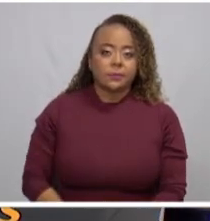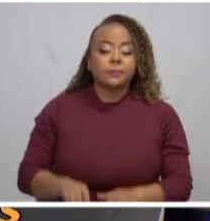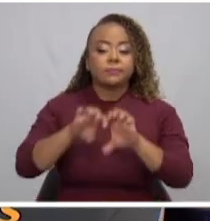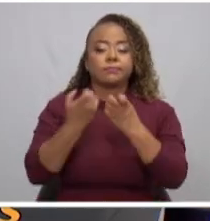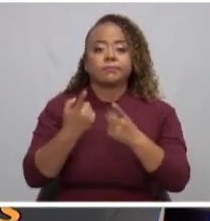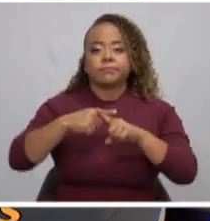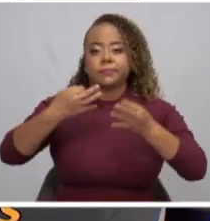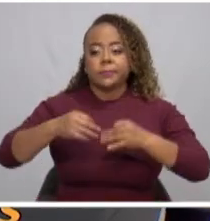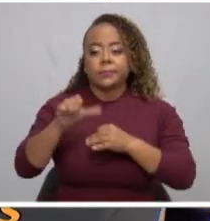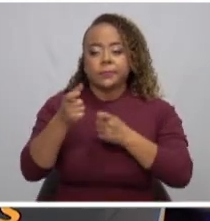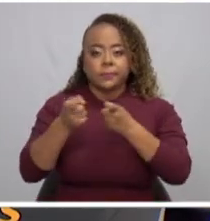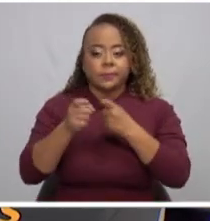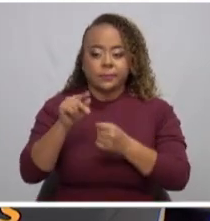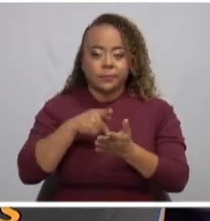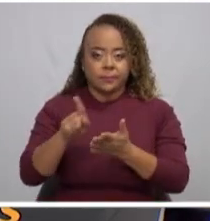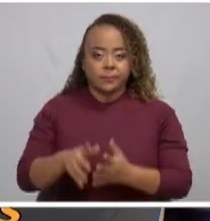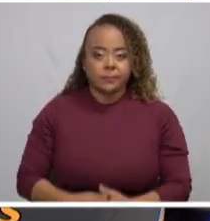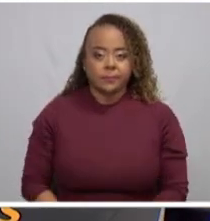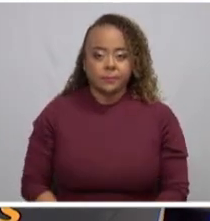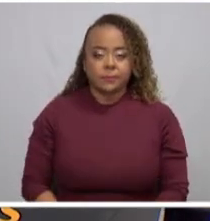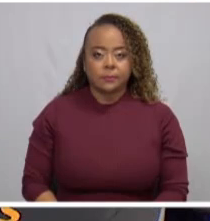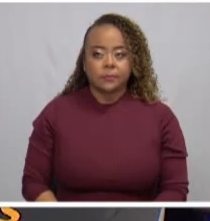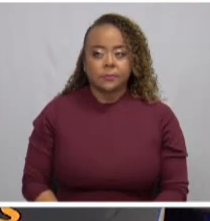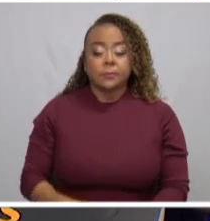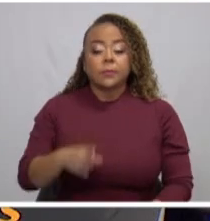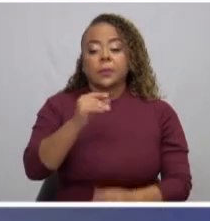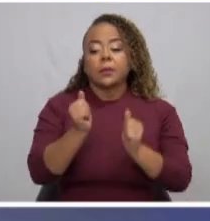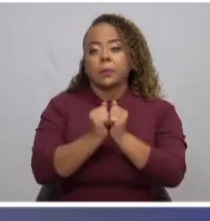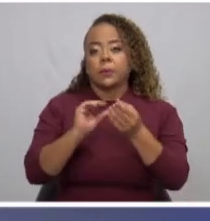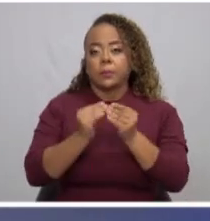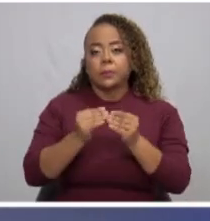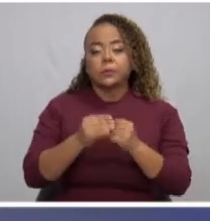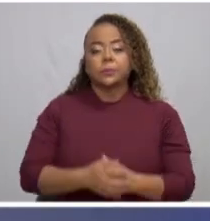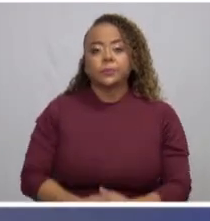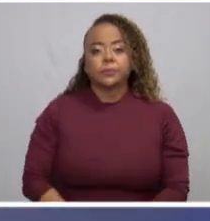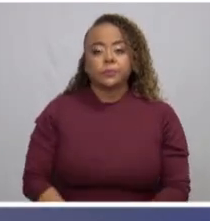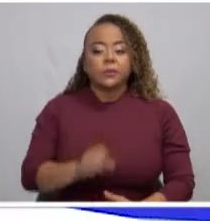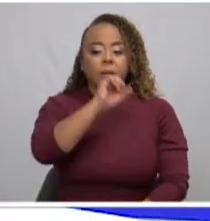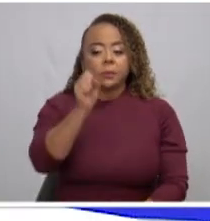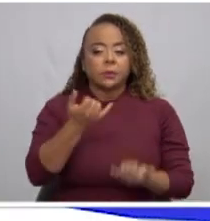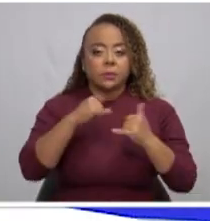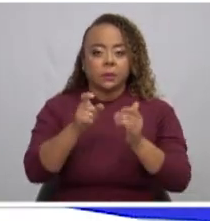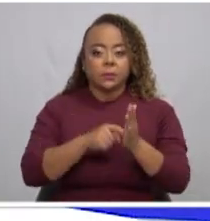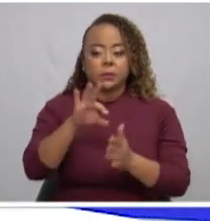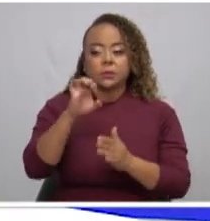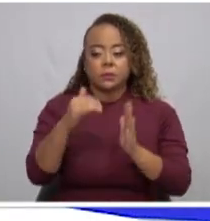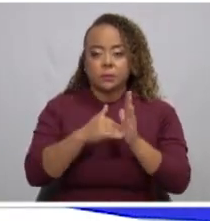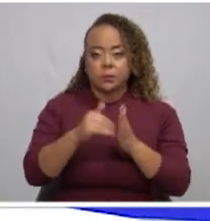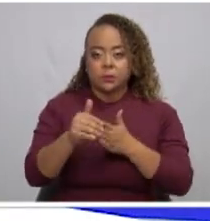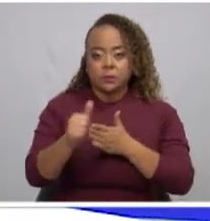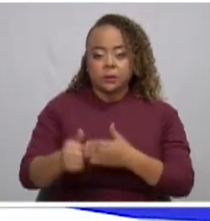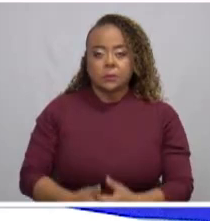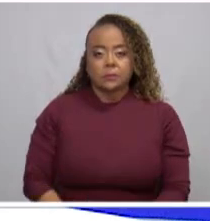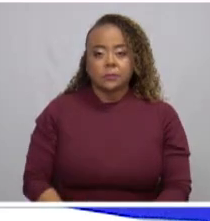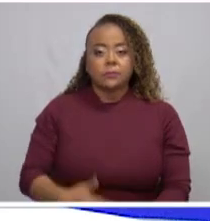extraordinarias que otras administraciones no pagaron por los números que veíamos sapriza tiene que todavía debe unos 900000 la